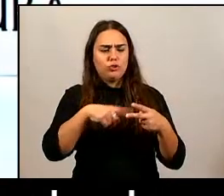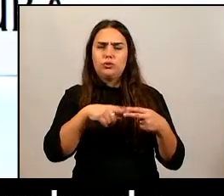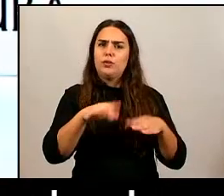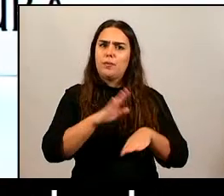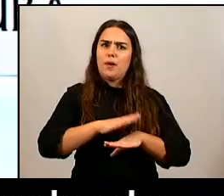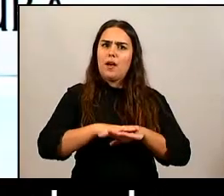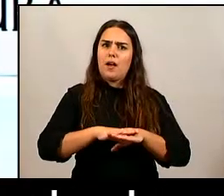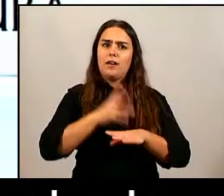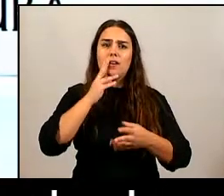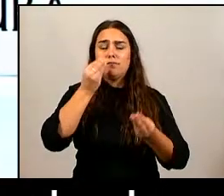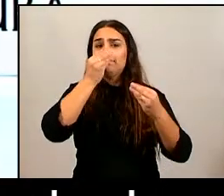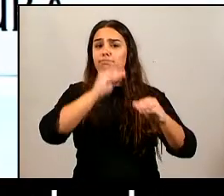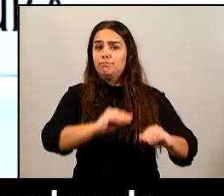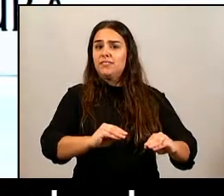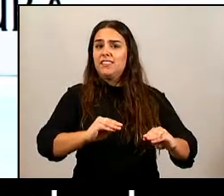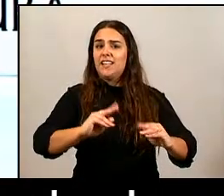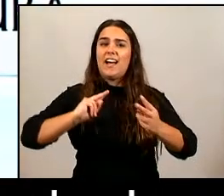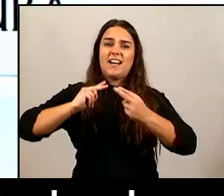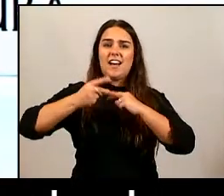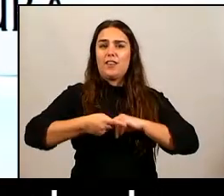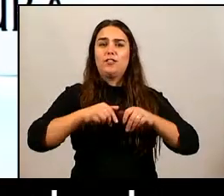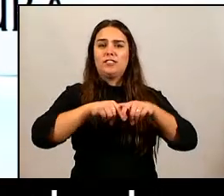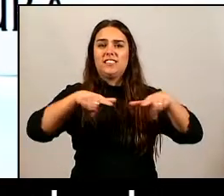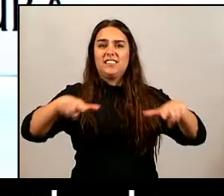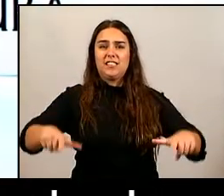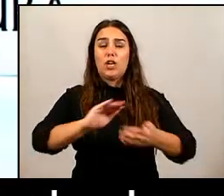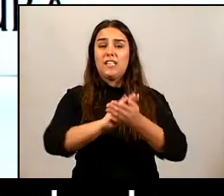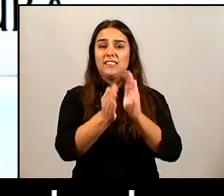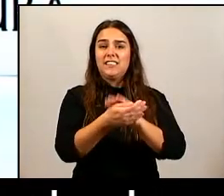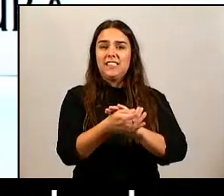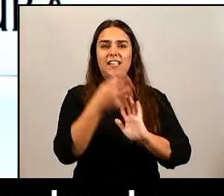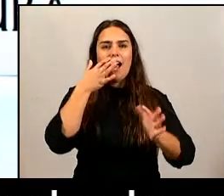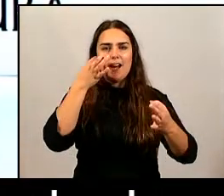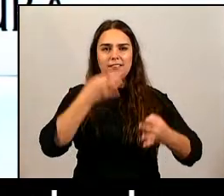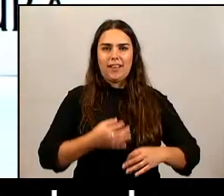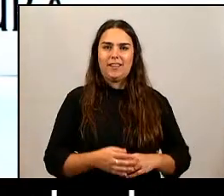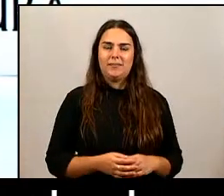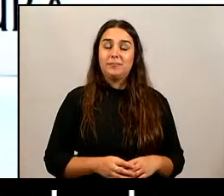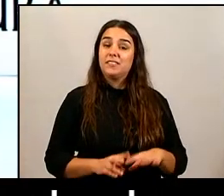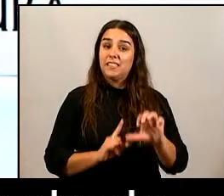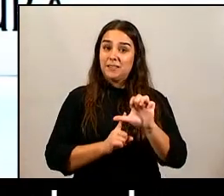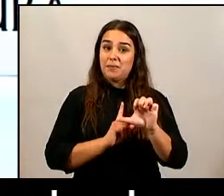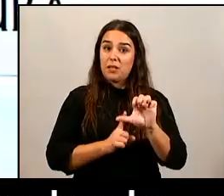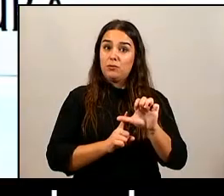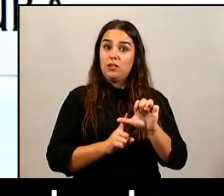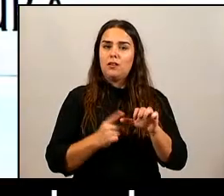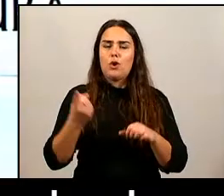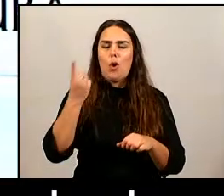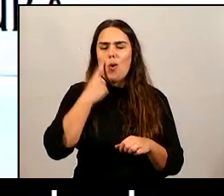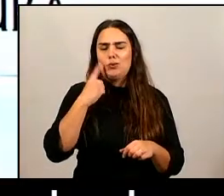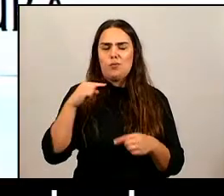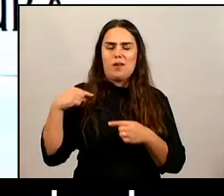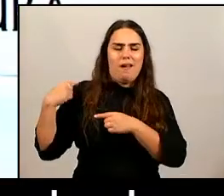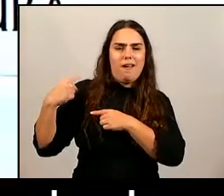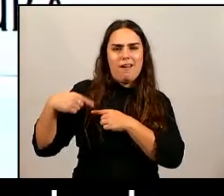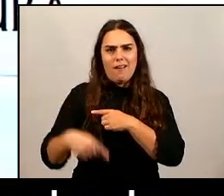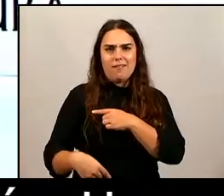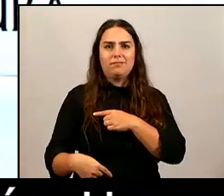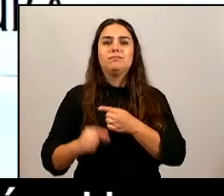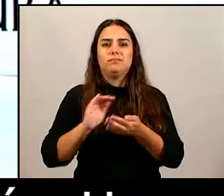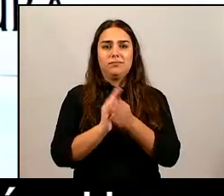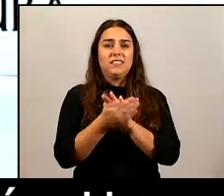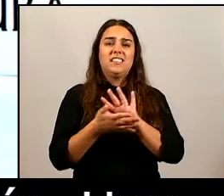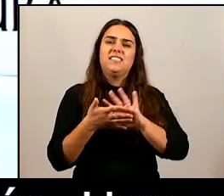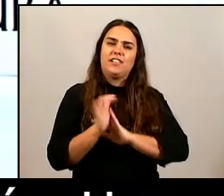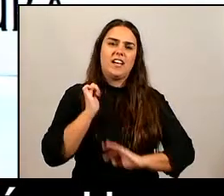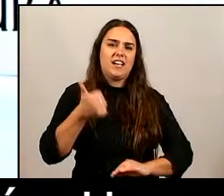el relevo generacional en el sector de la artesanía. En Extremadura hay una gran tradición artesana que es fuente de riqueza,